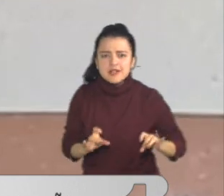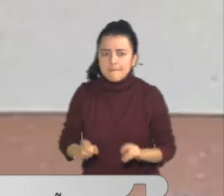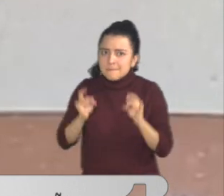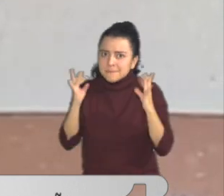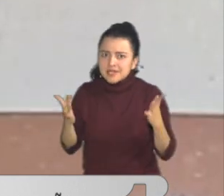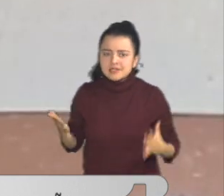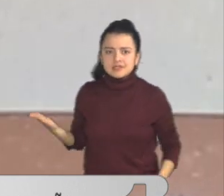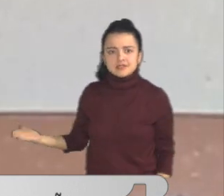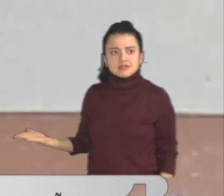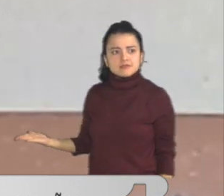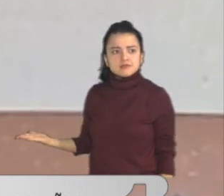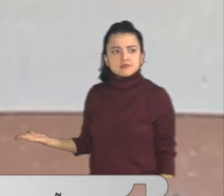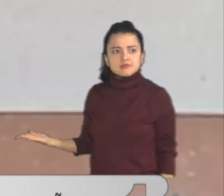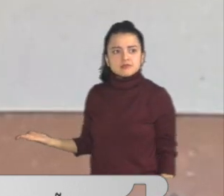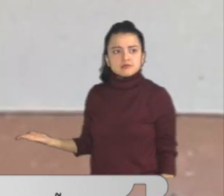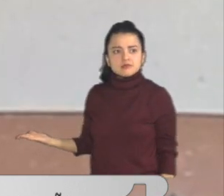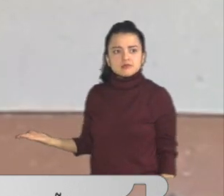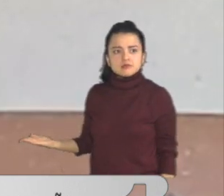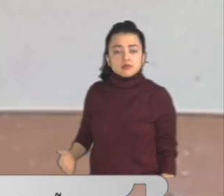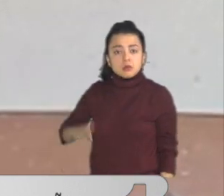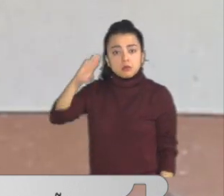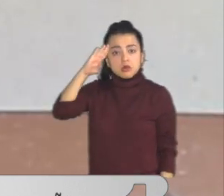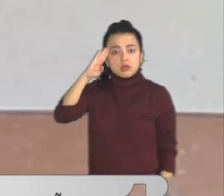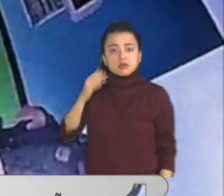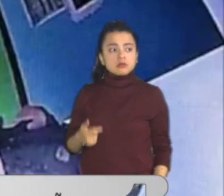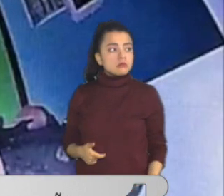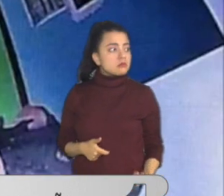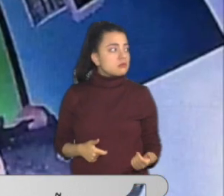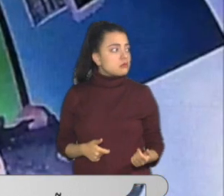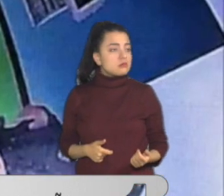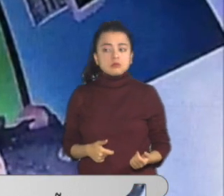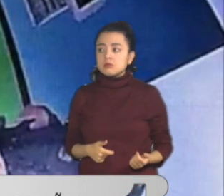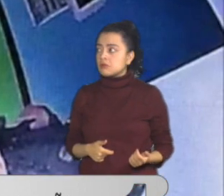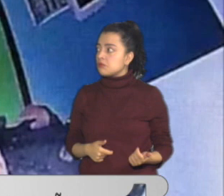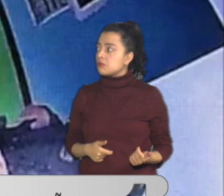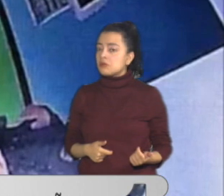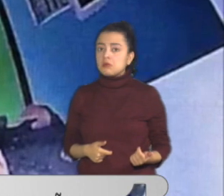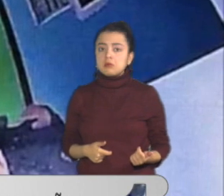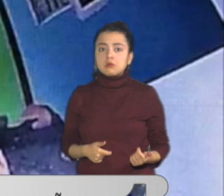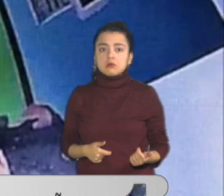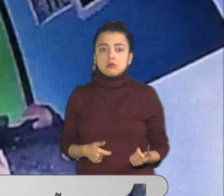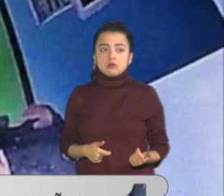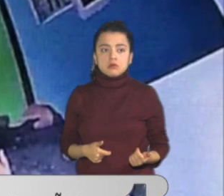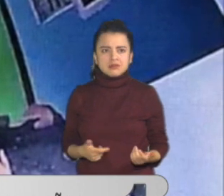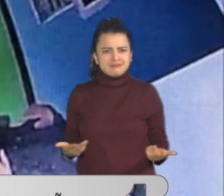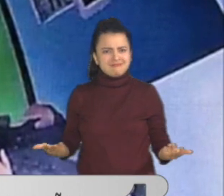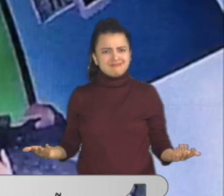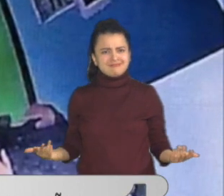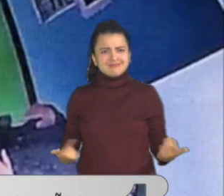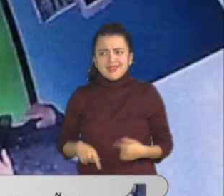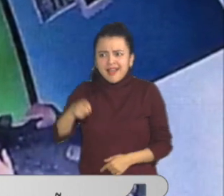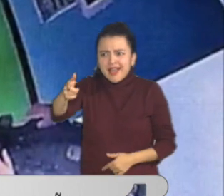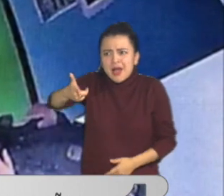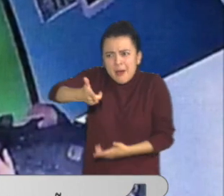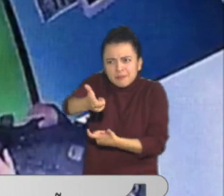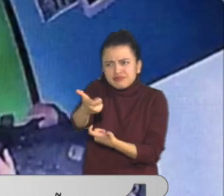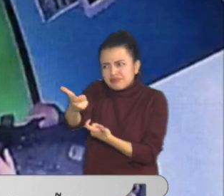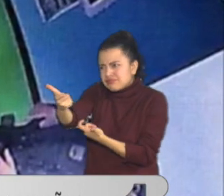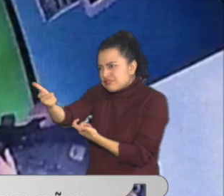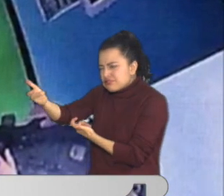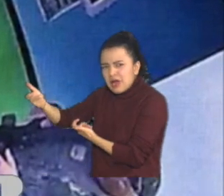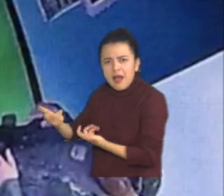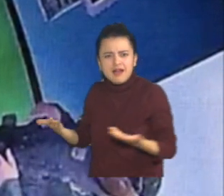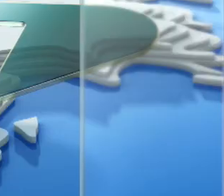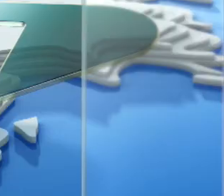unas imágenes en las cuales los uniformados, quienes portaban armas, se quedaron esperando en el pasillo mientras el tirador estaba en